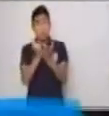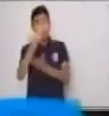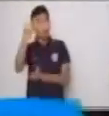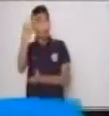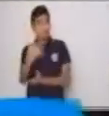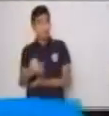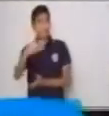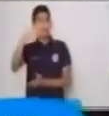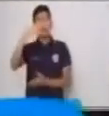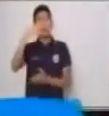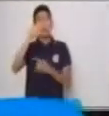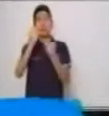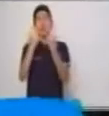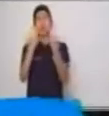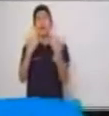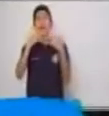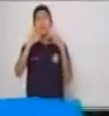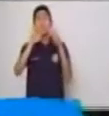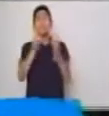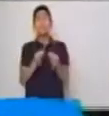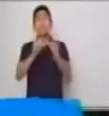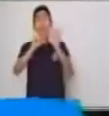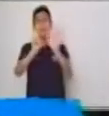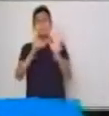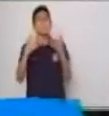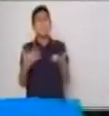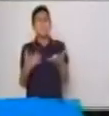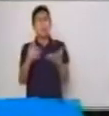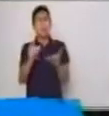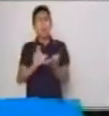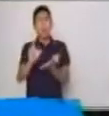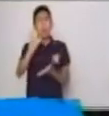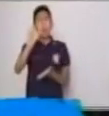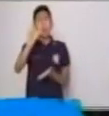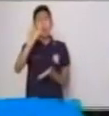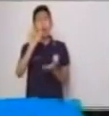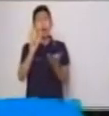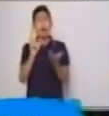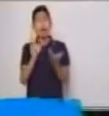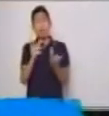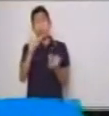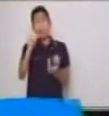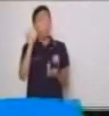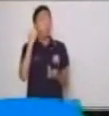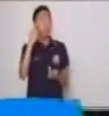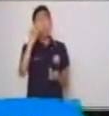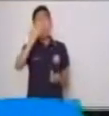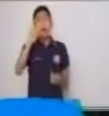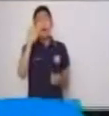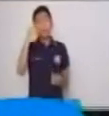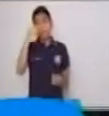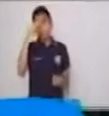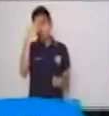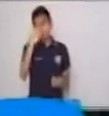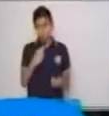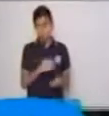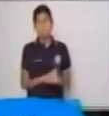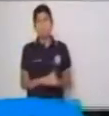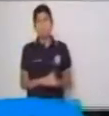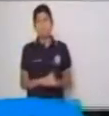número 56, zona 12, Colonia Guajitos. Y no está de más